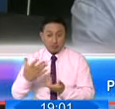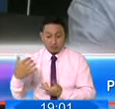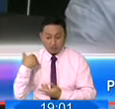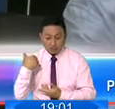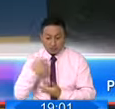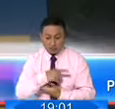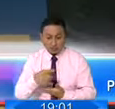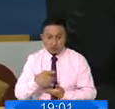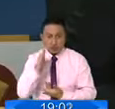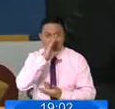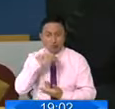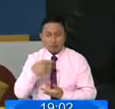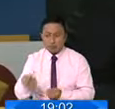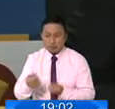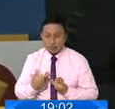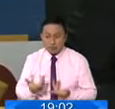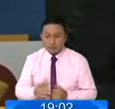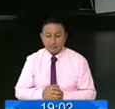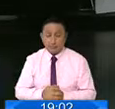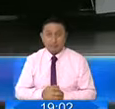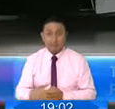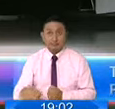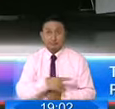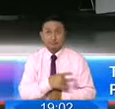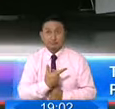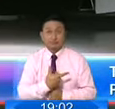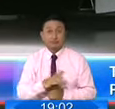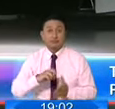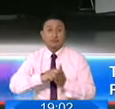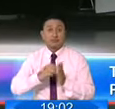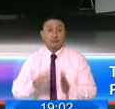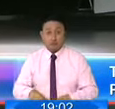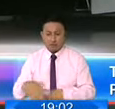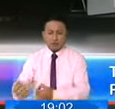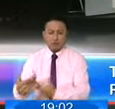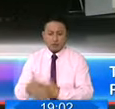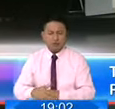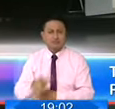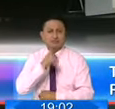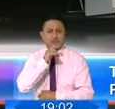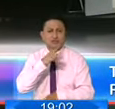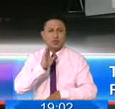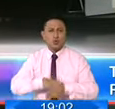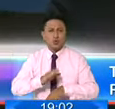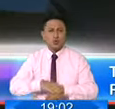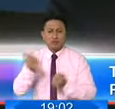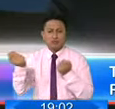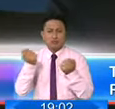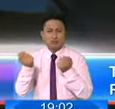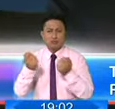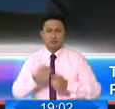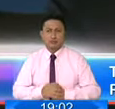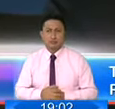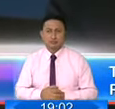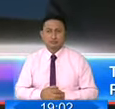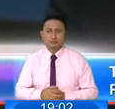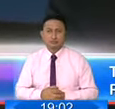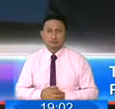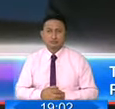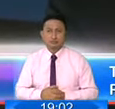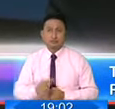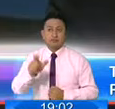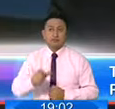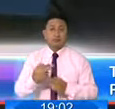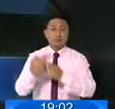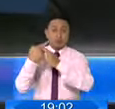que nunca... Michelena ha solicitado un informe a la Contraloría para dar con los responsables de dichos manejos. Y sin duda los